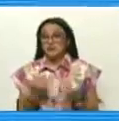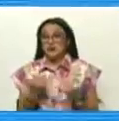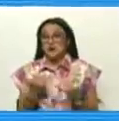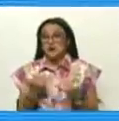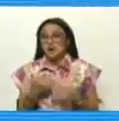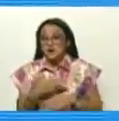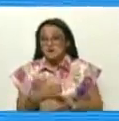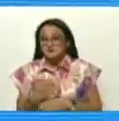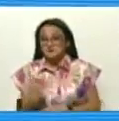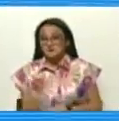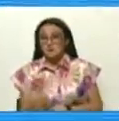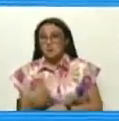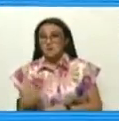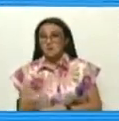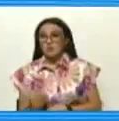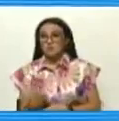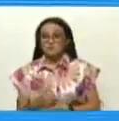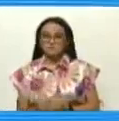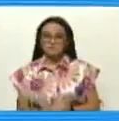quedaron solos.